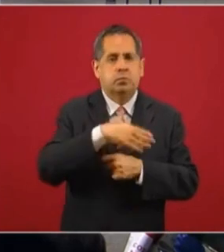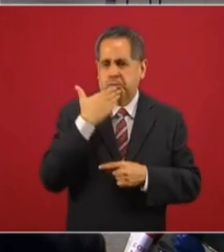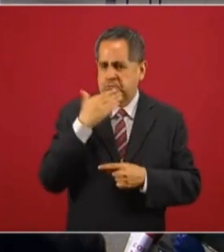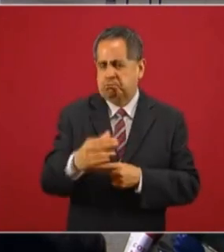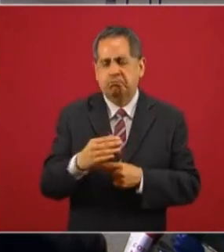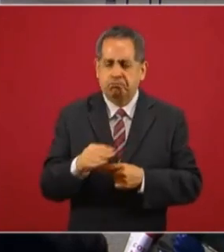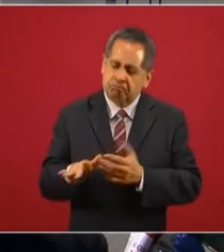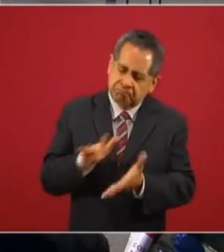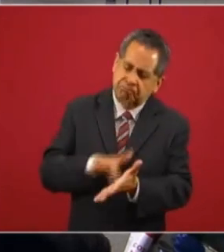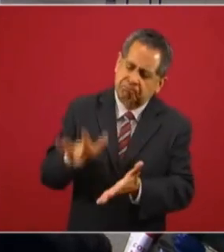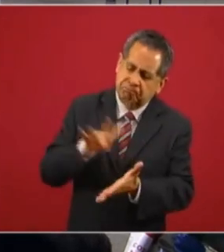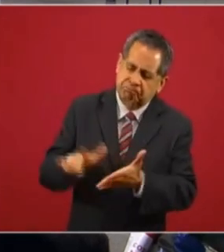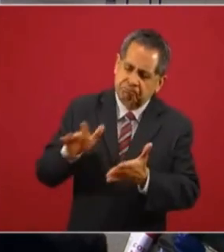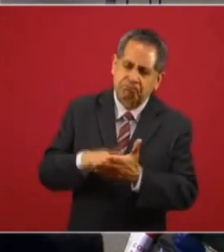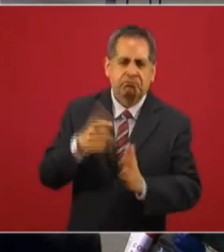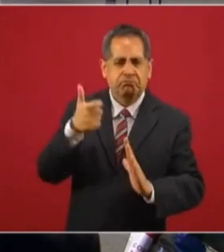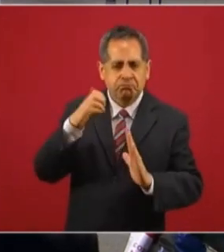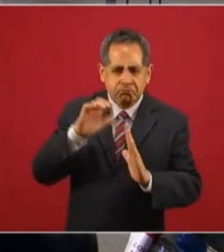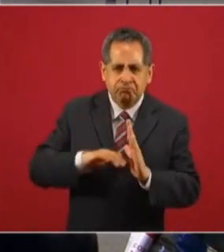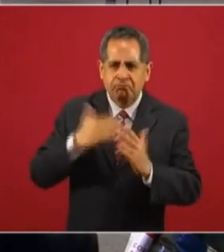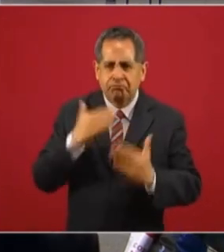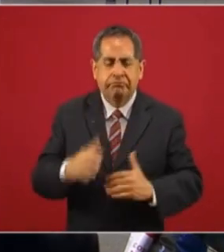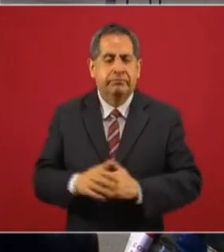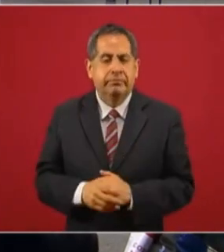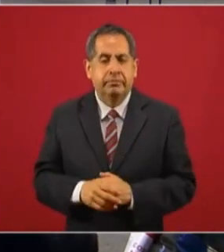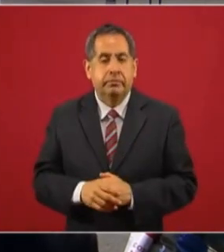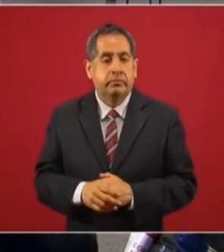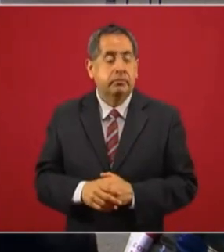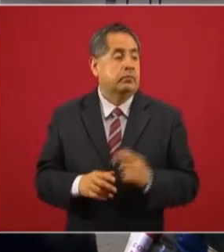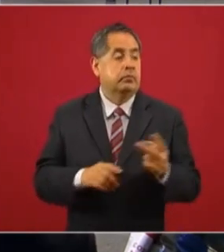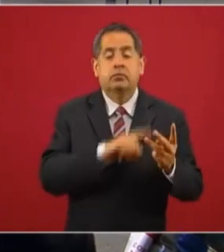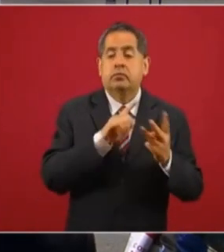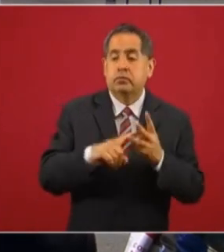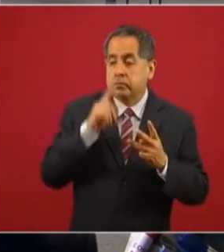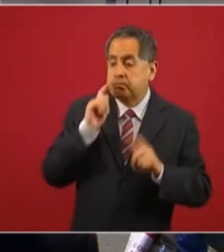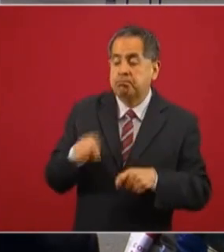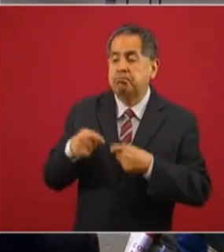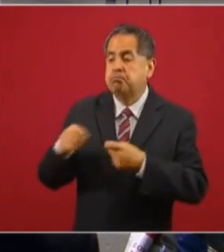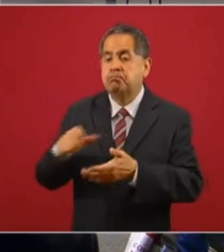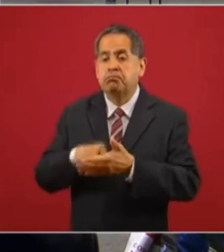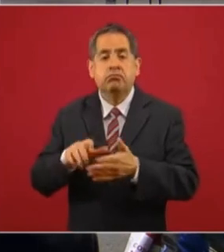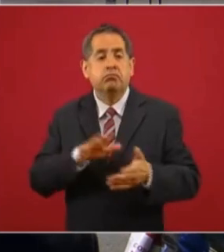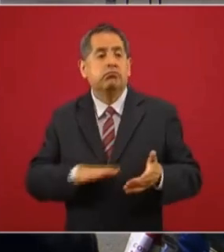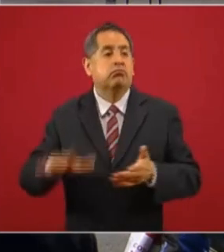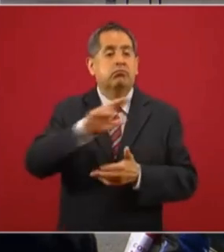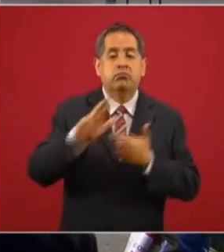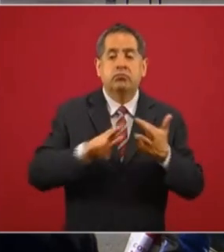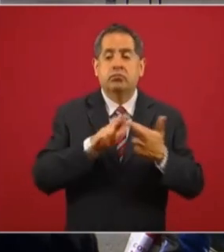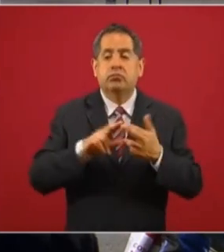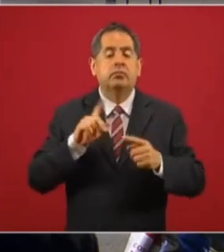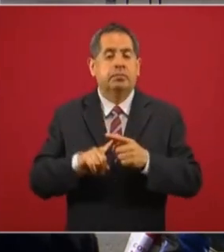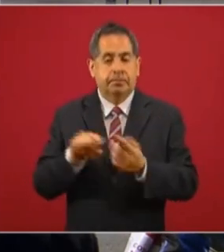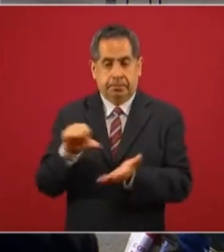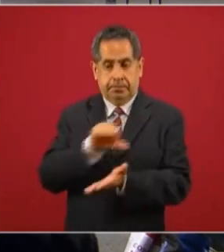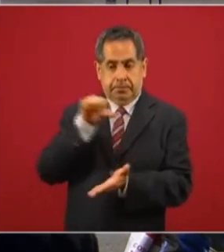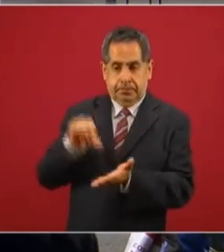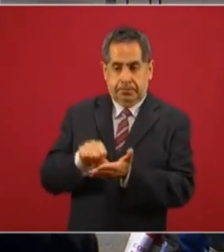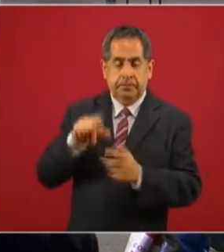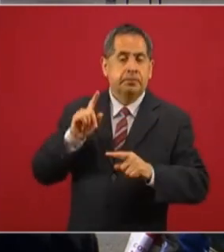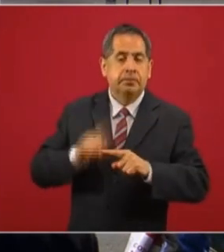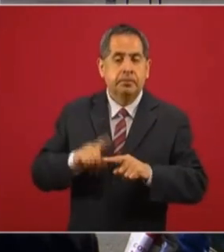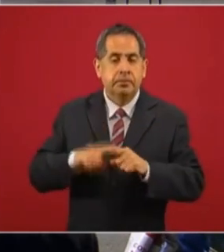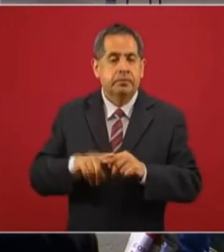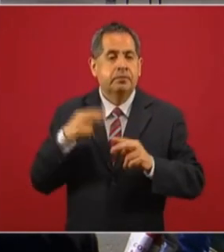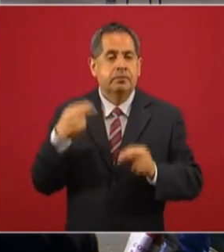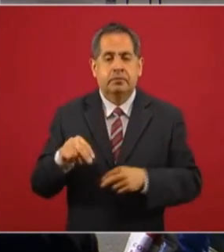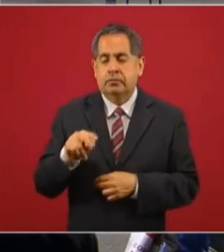y siga ese buen trabajo. Aliados al consumidor por región, en la región centro,